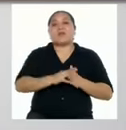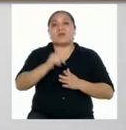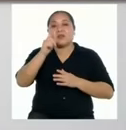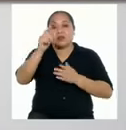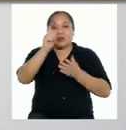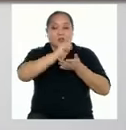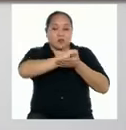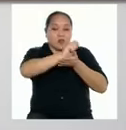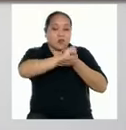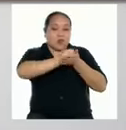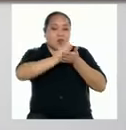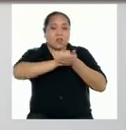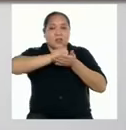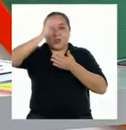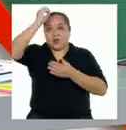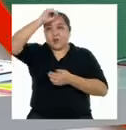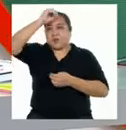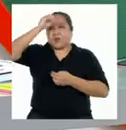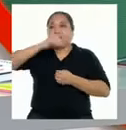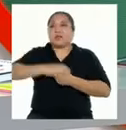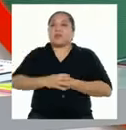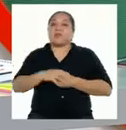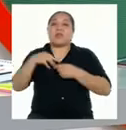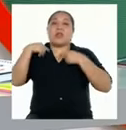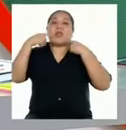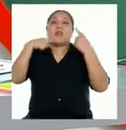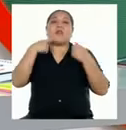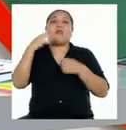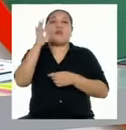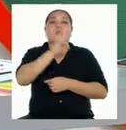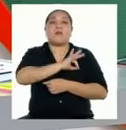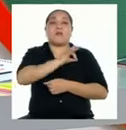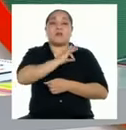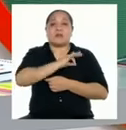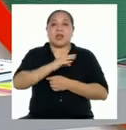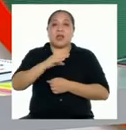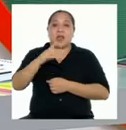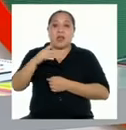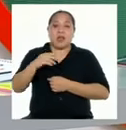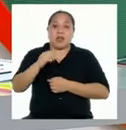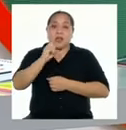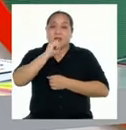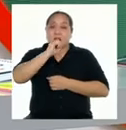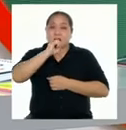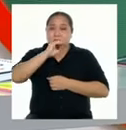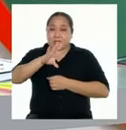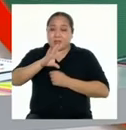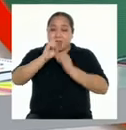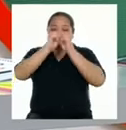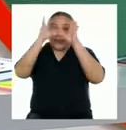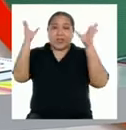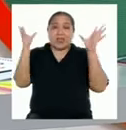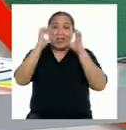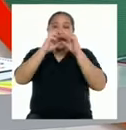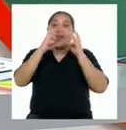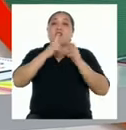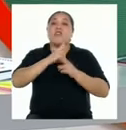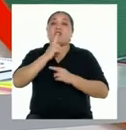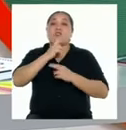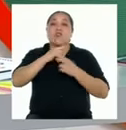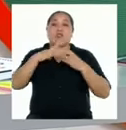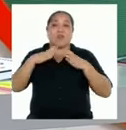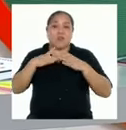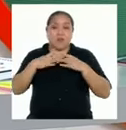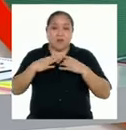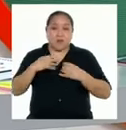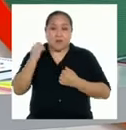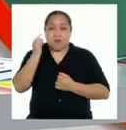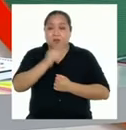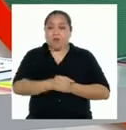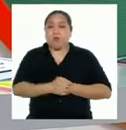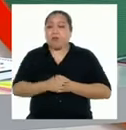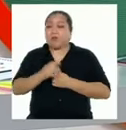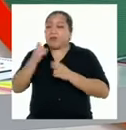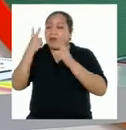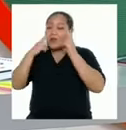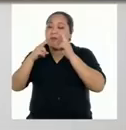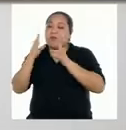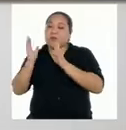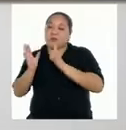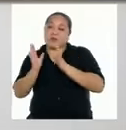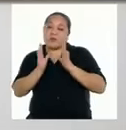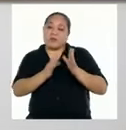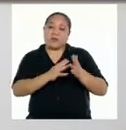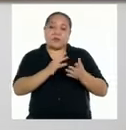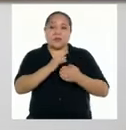su artículo de opinión. Les cuento que aproveché el feriado para revisar la planificación de mi artículo de opinión que hicimos en el programa